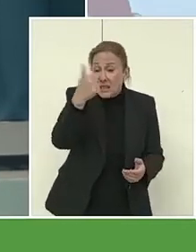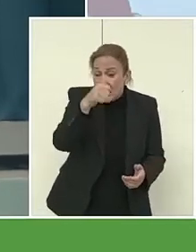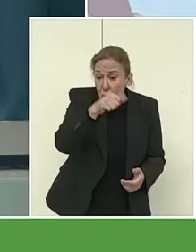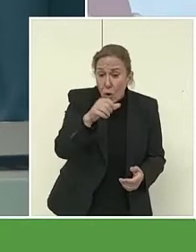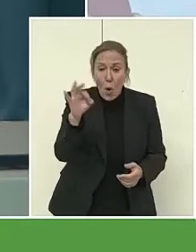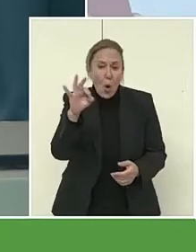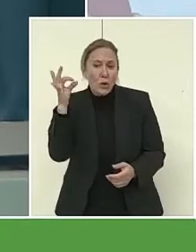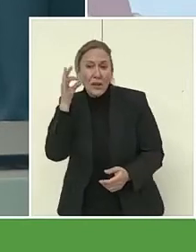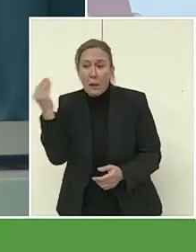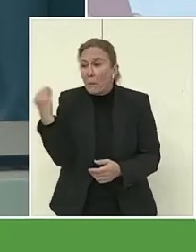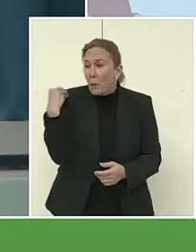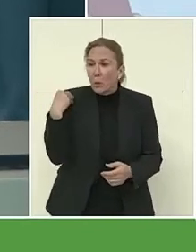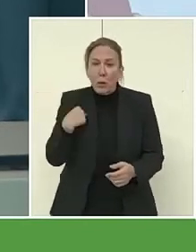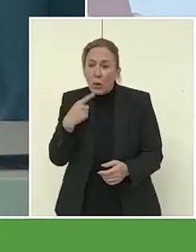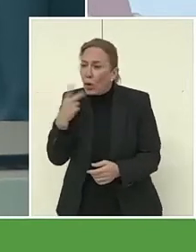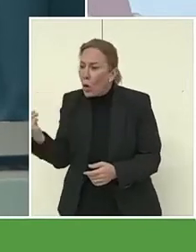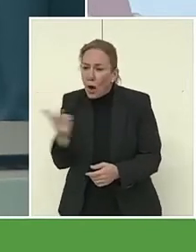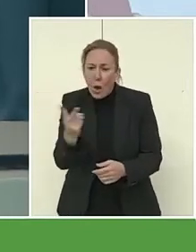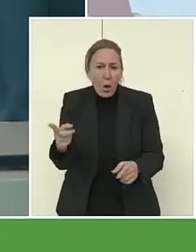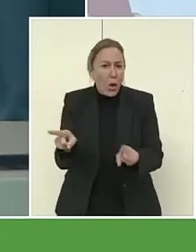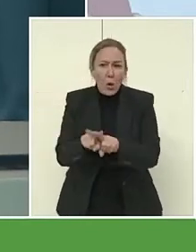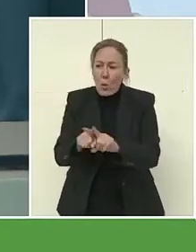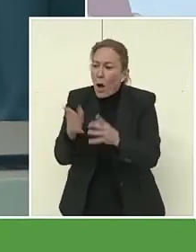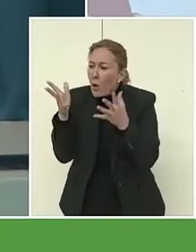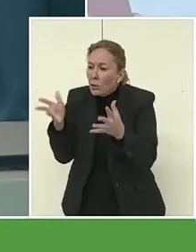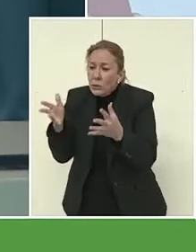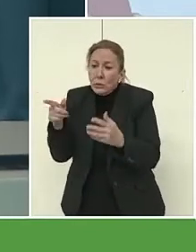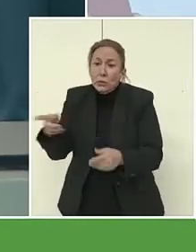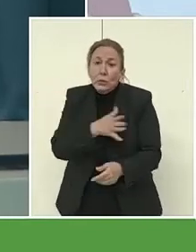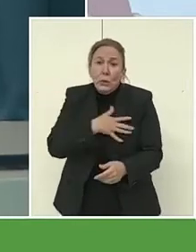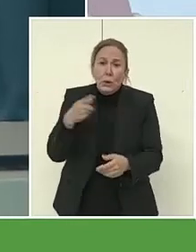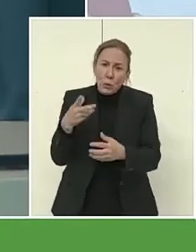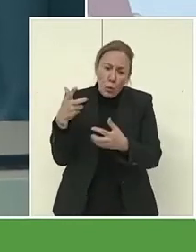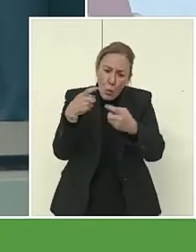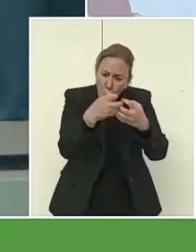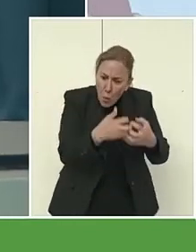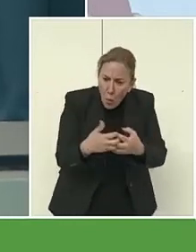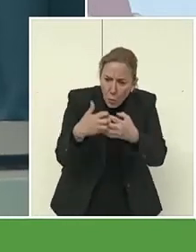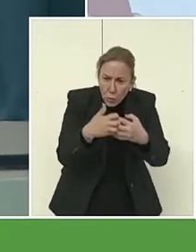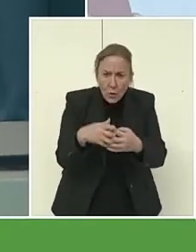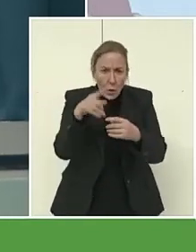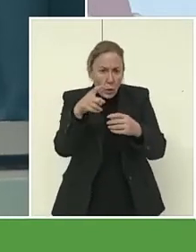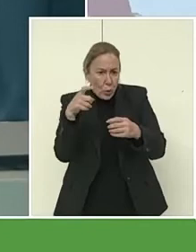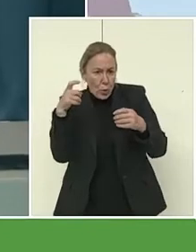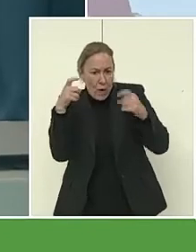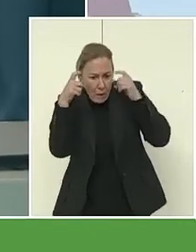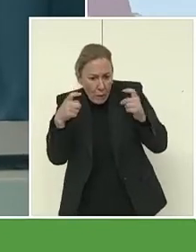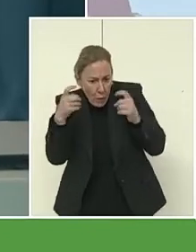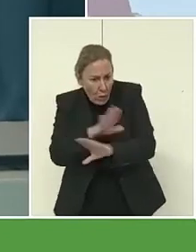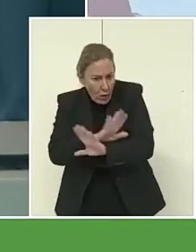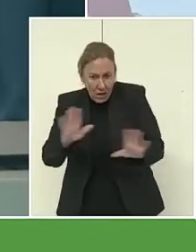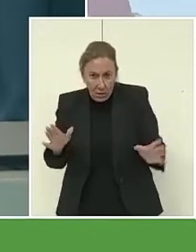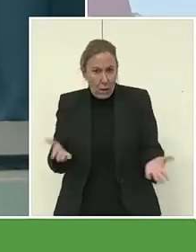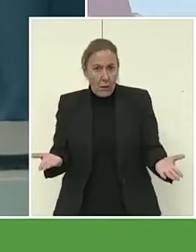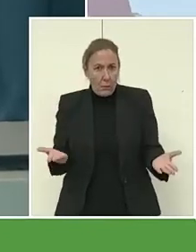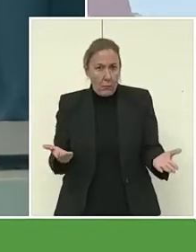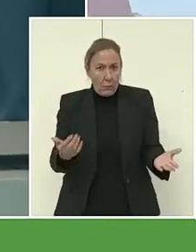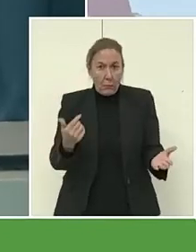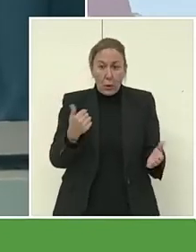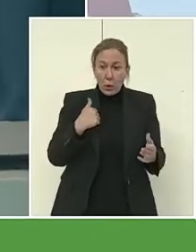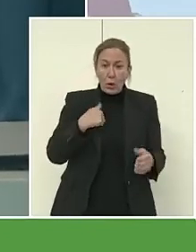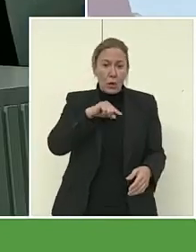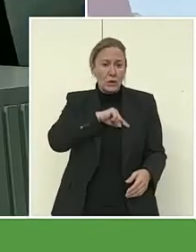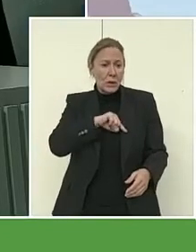adelante, nada más. El sesgo y el estereotipo está en el que te mira, ¿no? ¿Tú cómo te sientes siendo ingeniera? Yo estudio